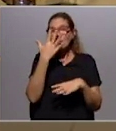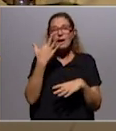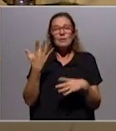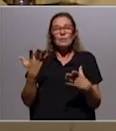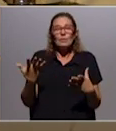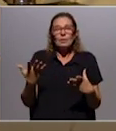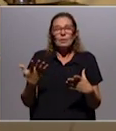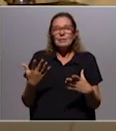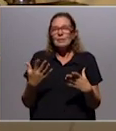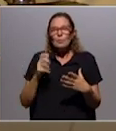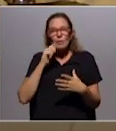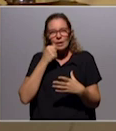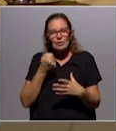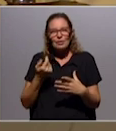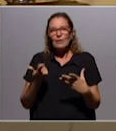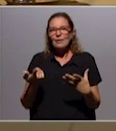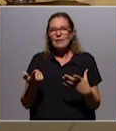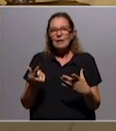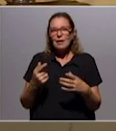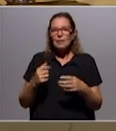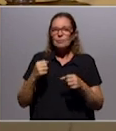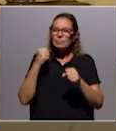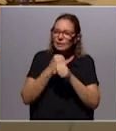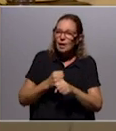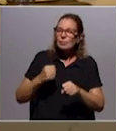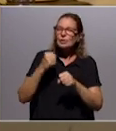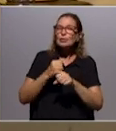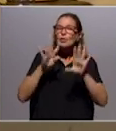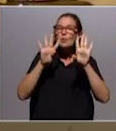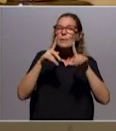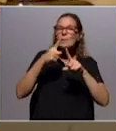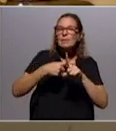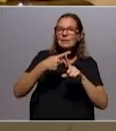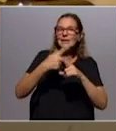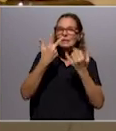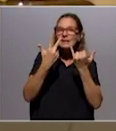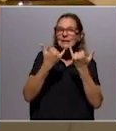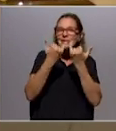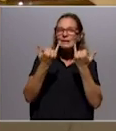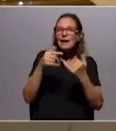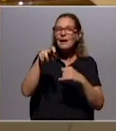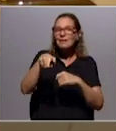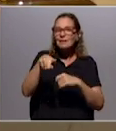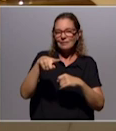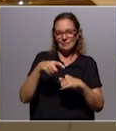obra de arte que uno está ensayando nueve meses para expresar las tres días ahí